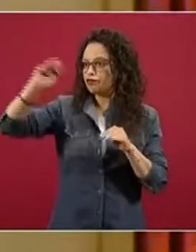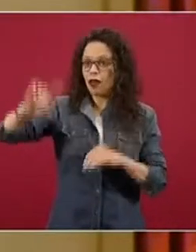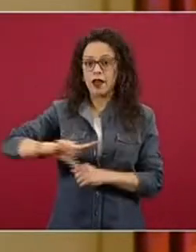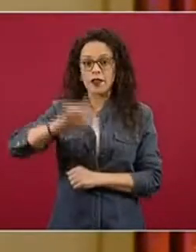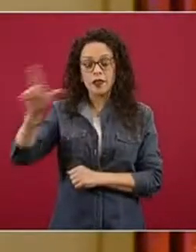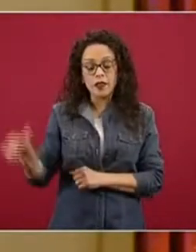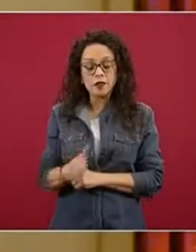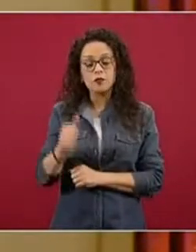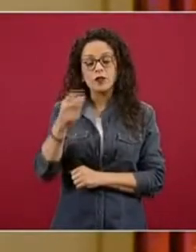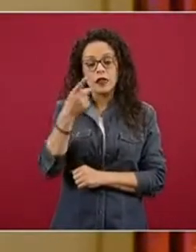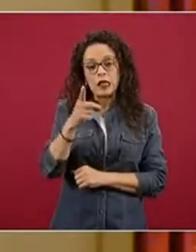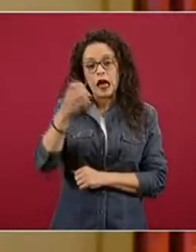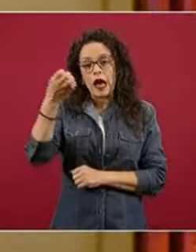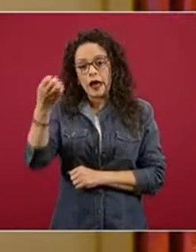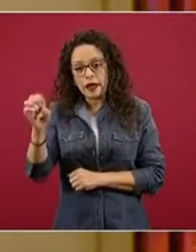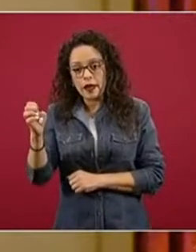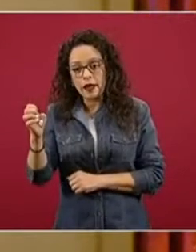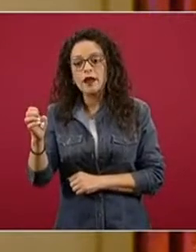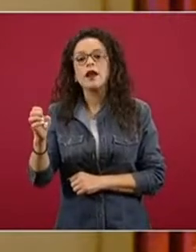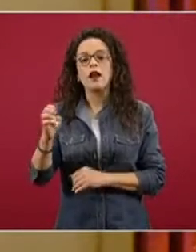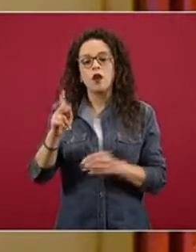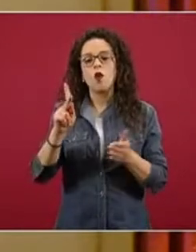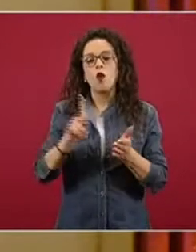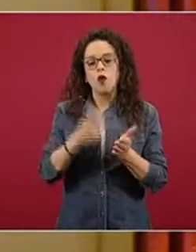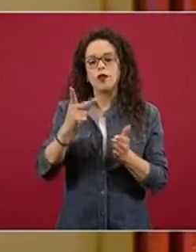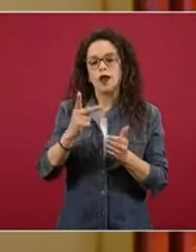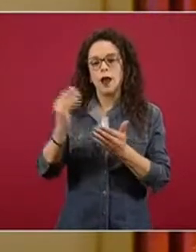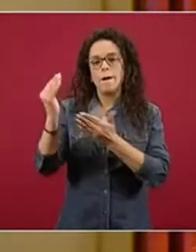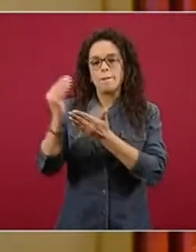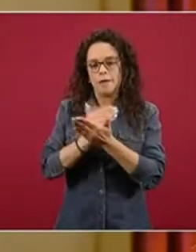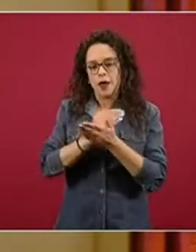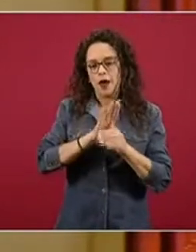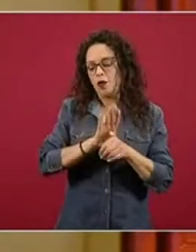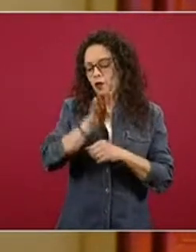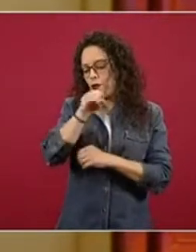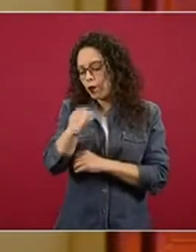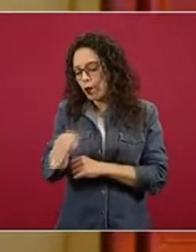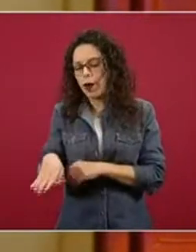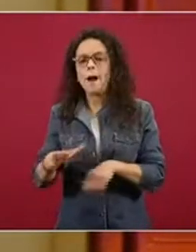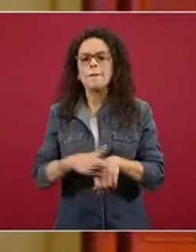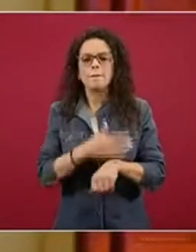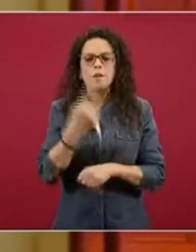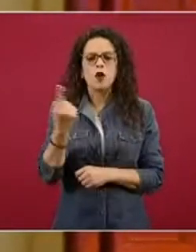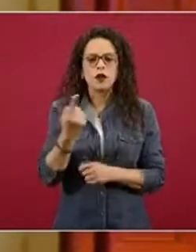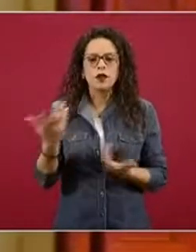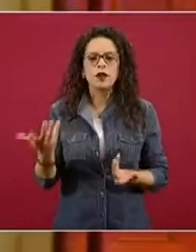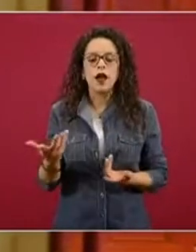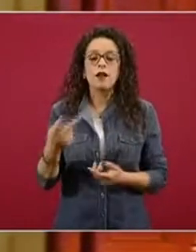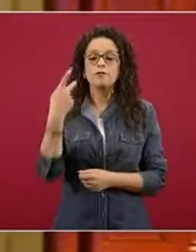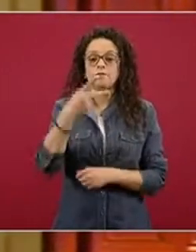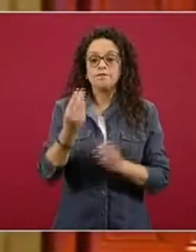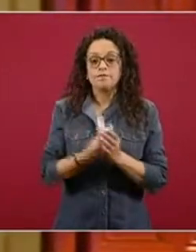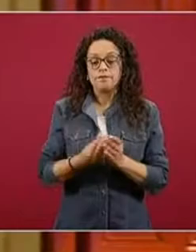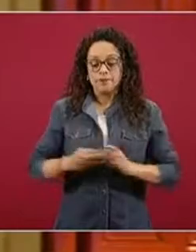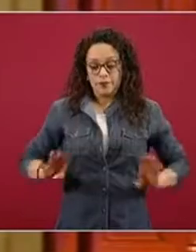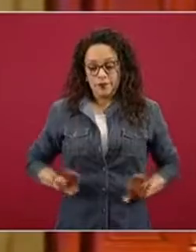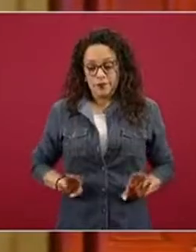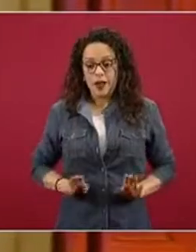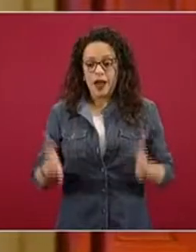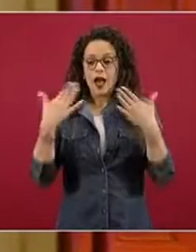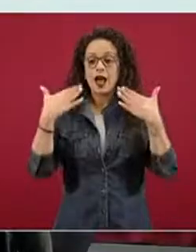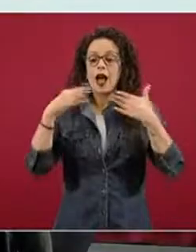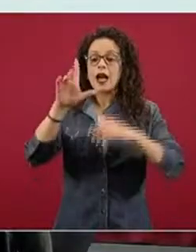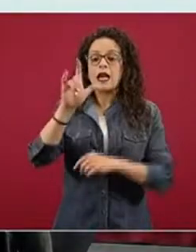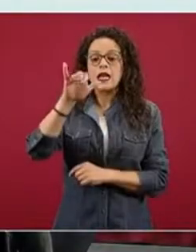diciembre, enero, la curva baja nuevamente. Esto es porque las condiciones climatológicas, es decir, cuando